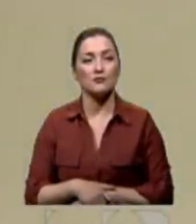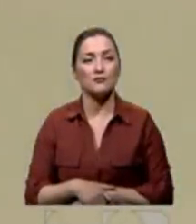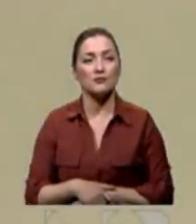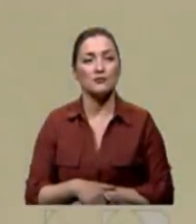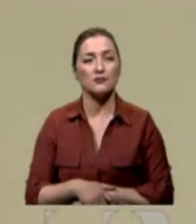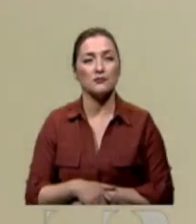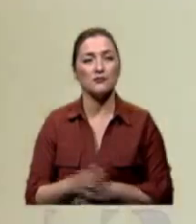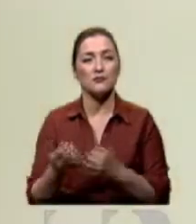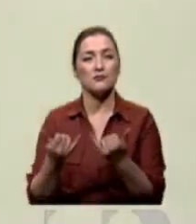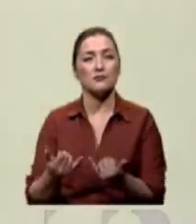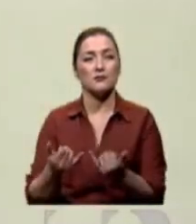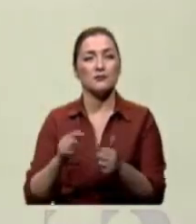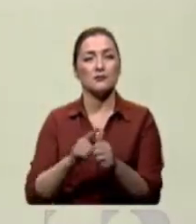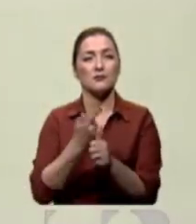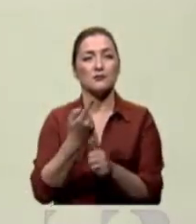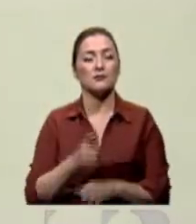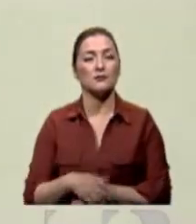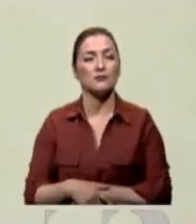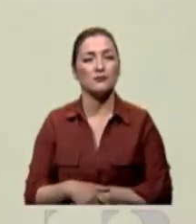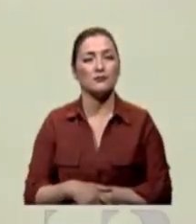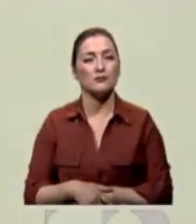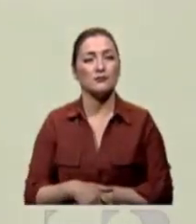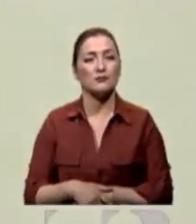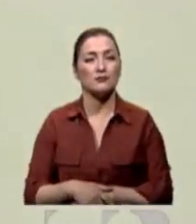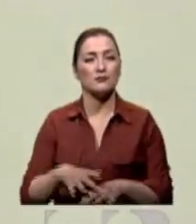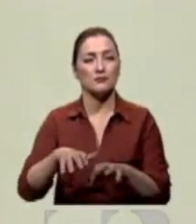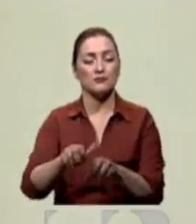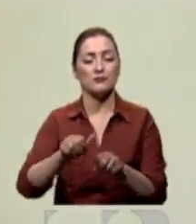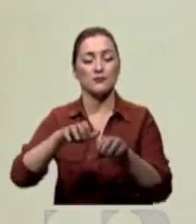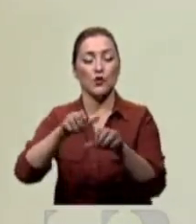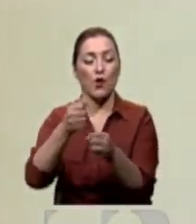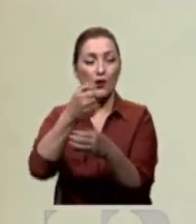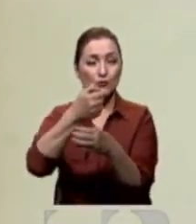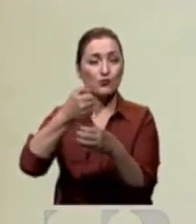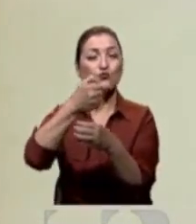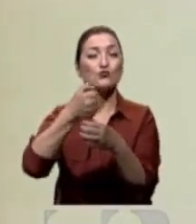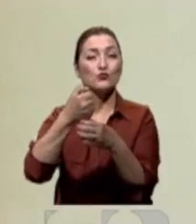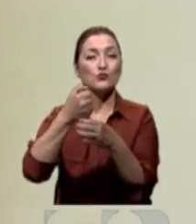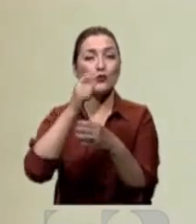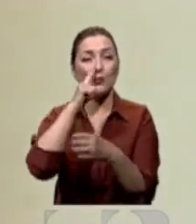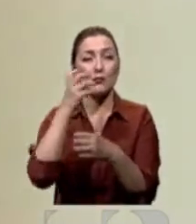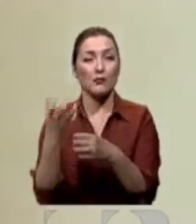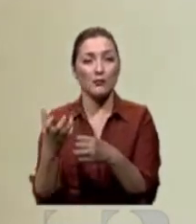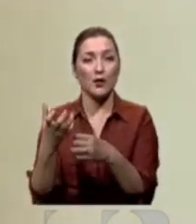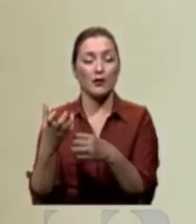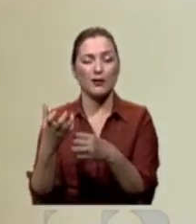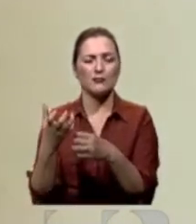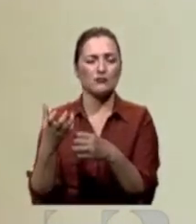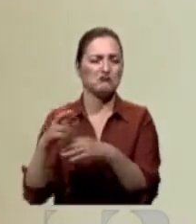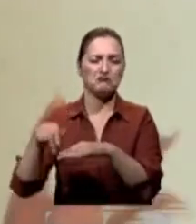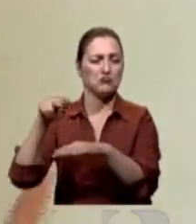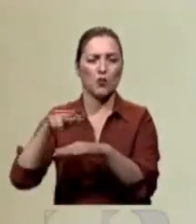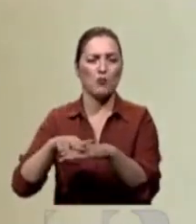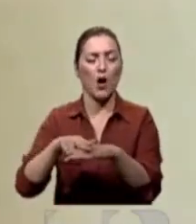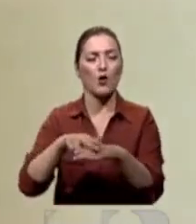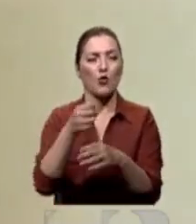les presentamos acá a los jueces, es pues una masa de café, es una masa de pan clásico. Obviamente, pues